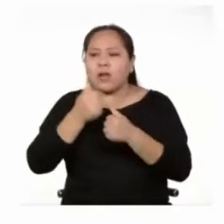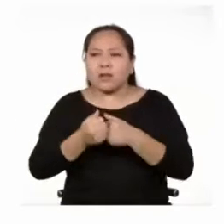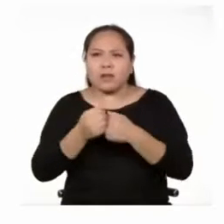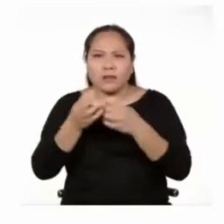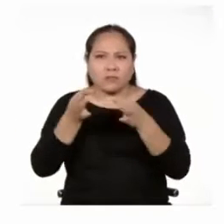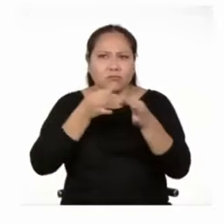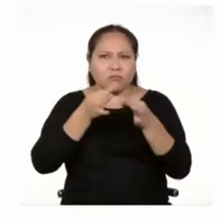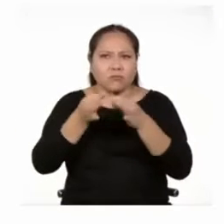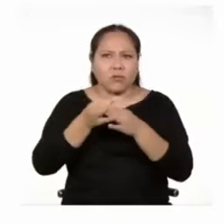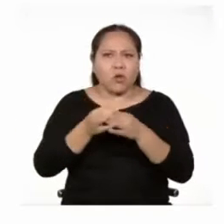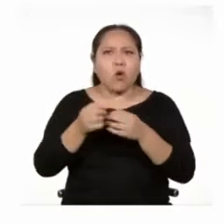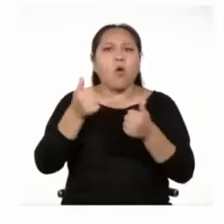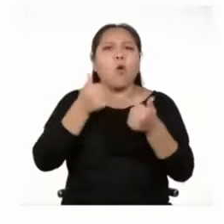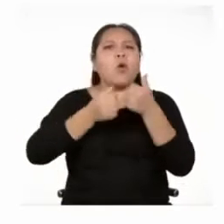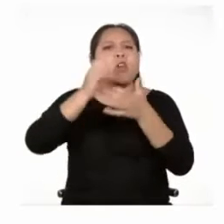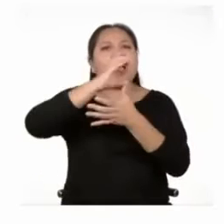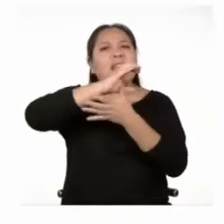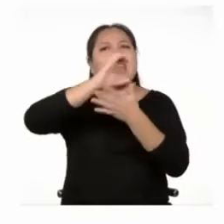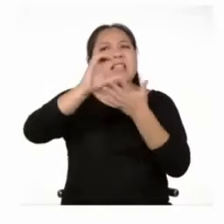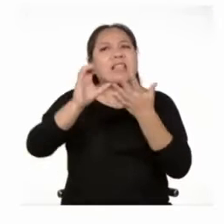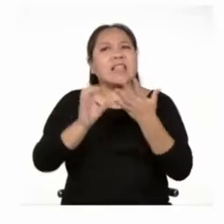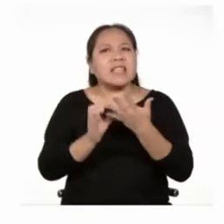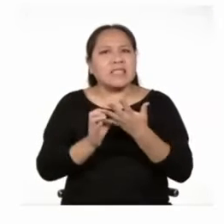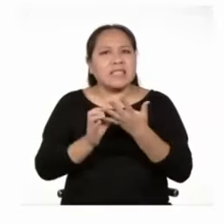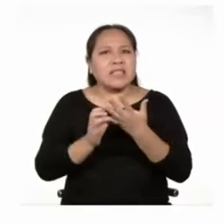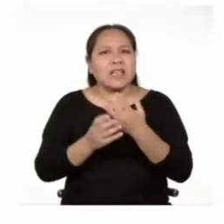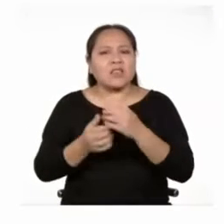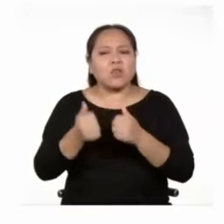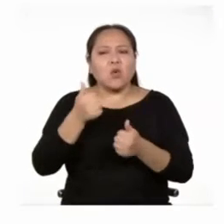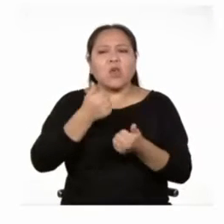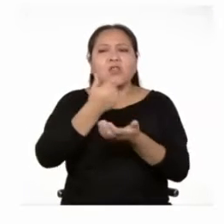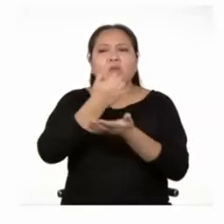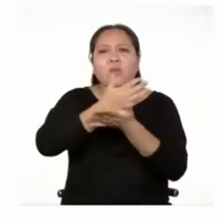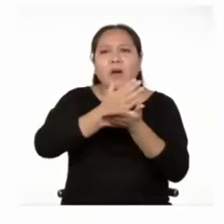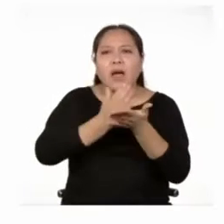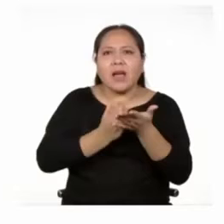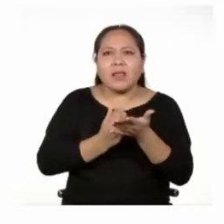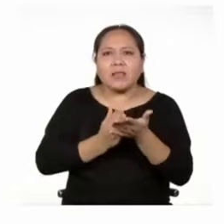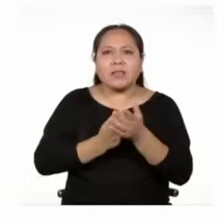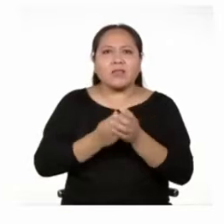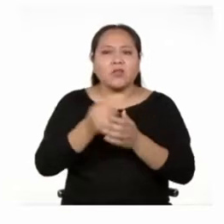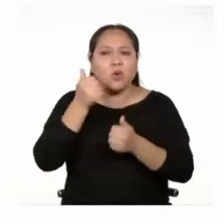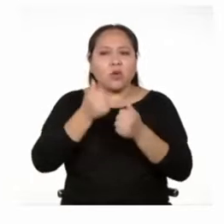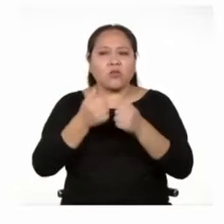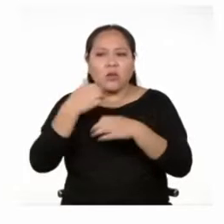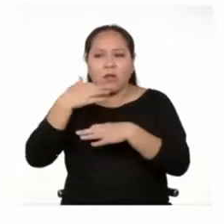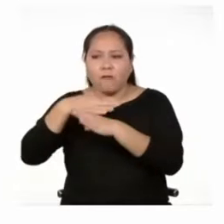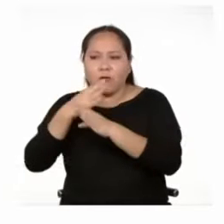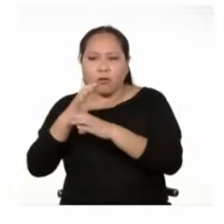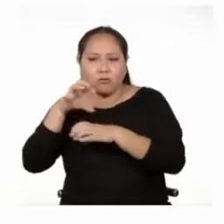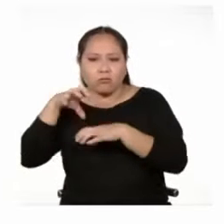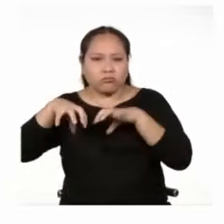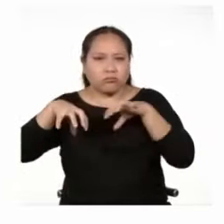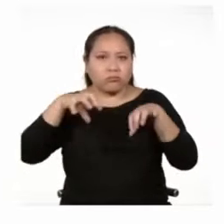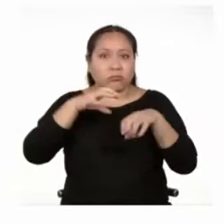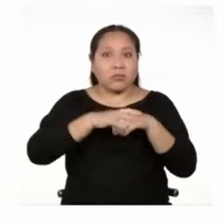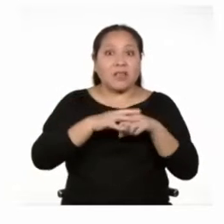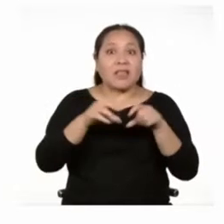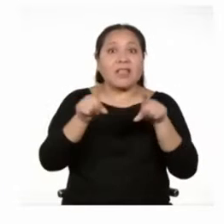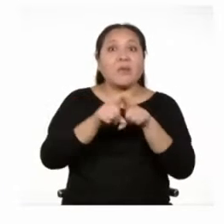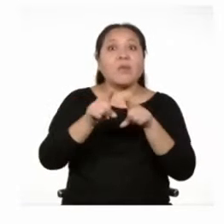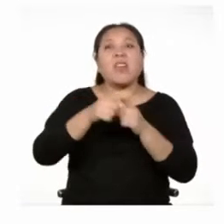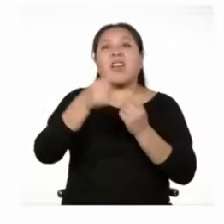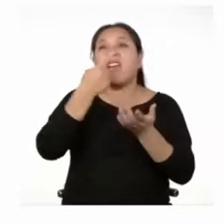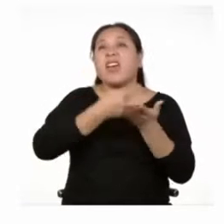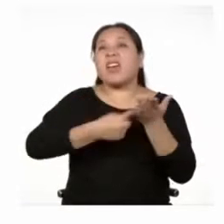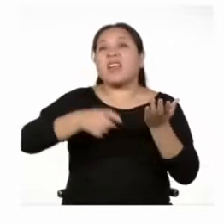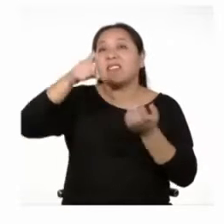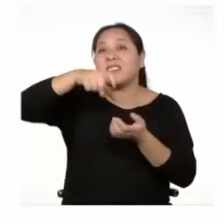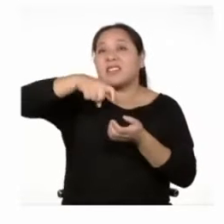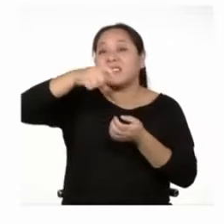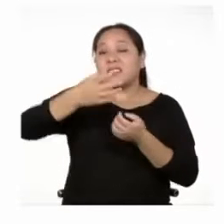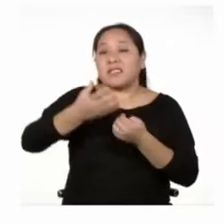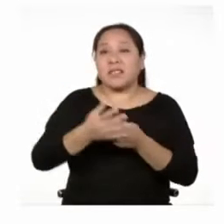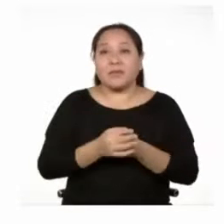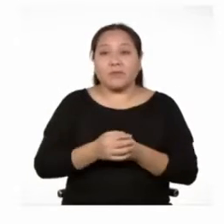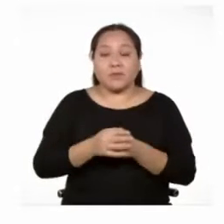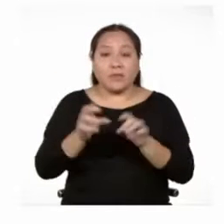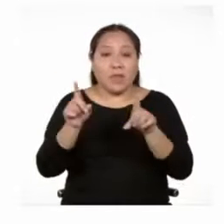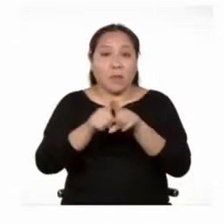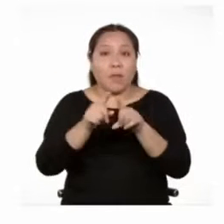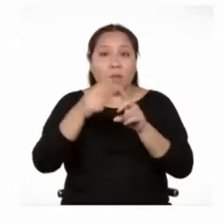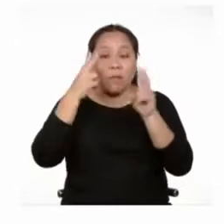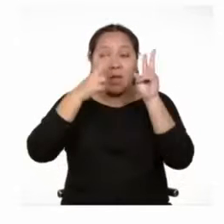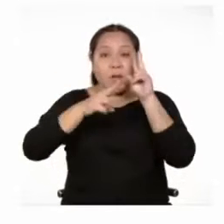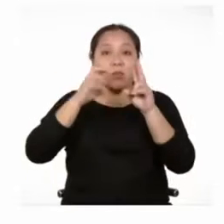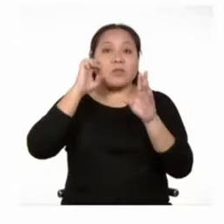cuáles son sus características, qué partes tienen, cuáles son los tipos, así como los recursos que usan. También veremos